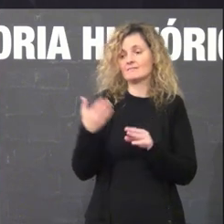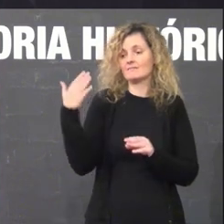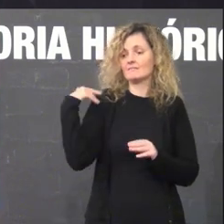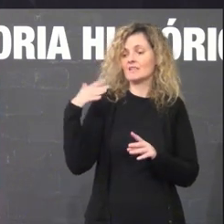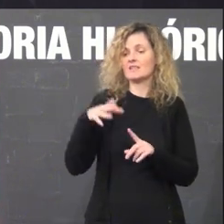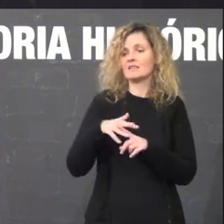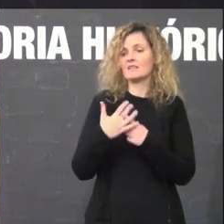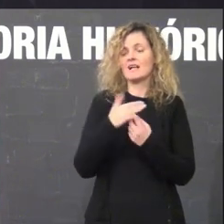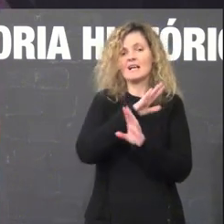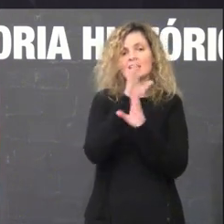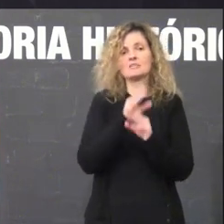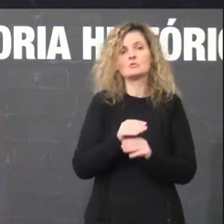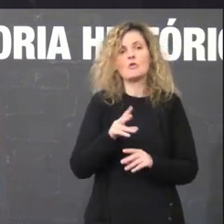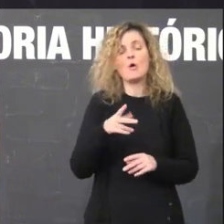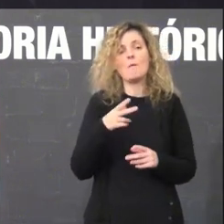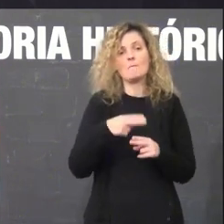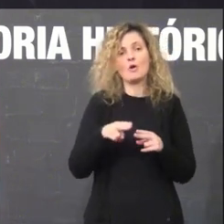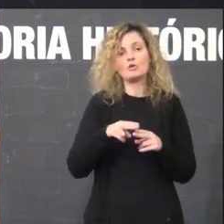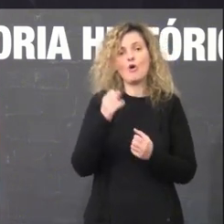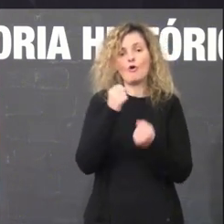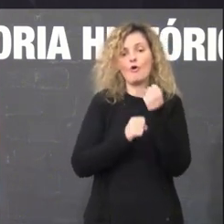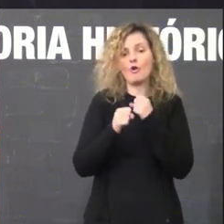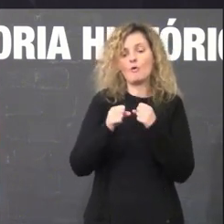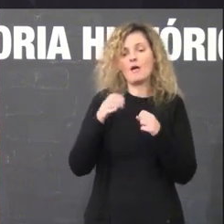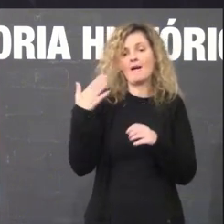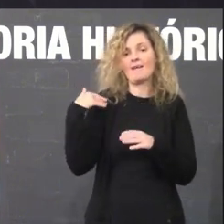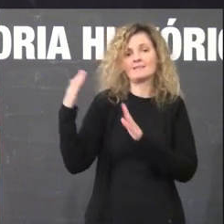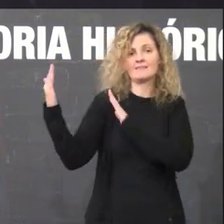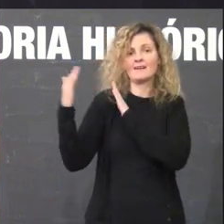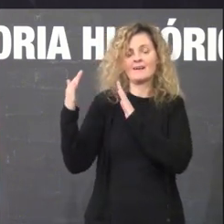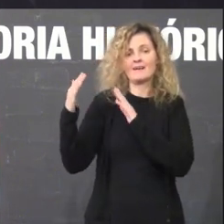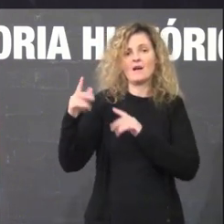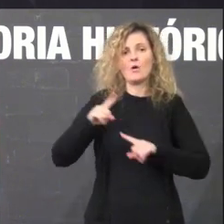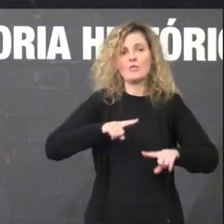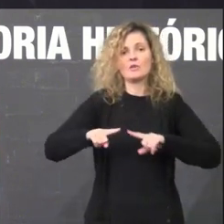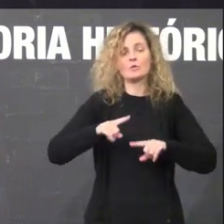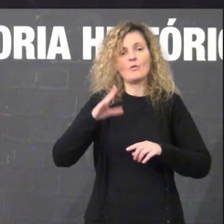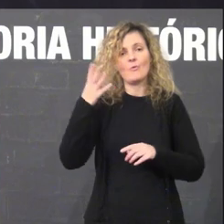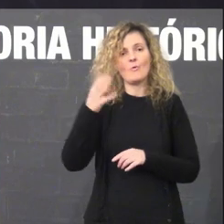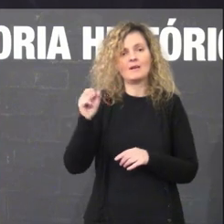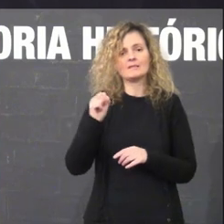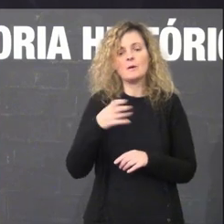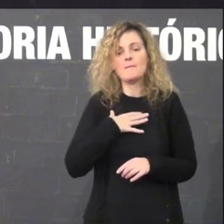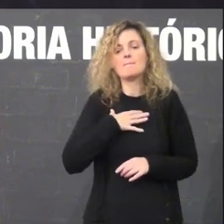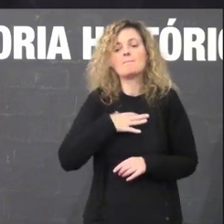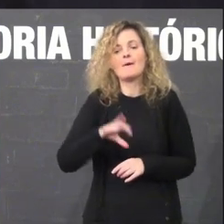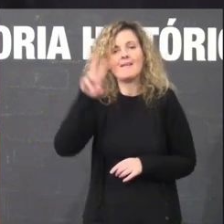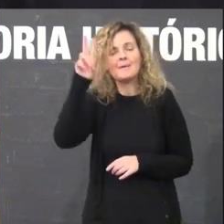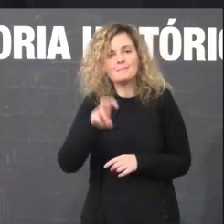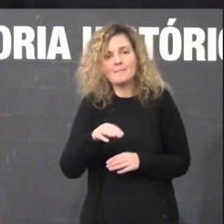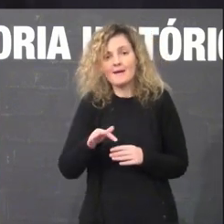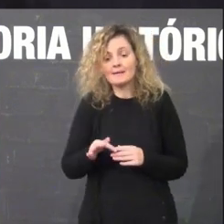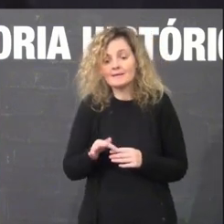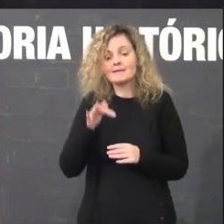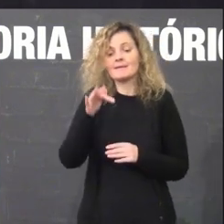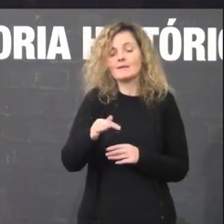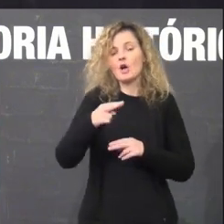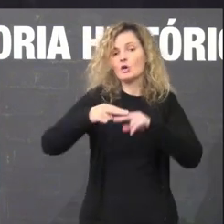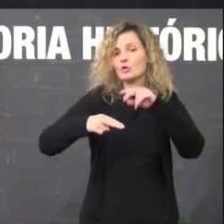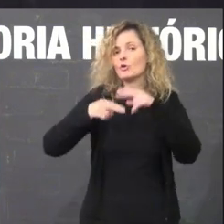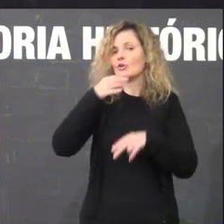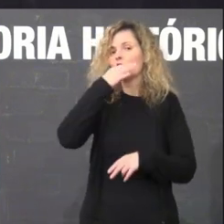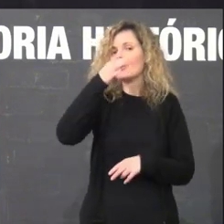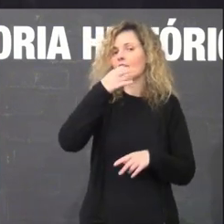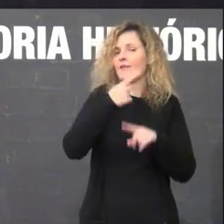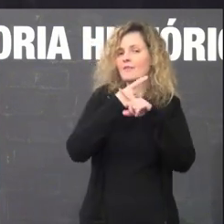político no va a cambiar el resultado económico de una guerra y de una dictadura de 40 años pero sí puede servir para construir un relato